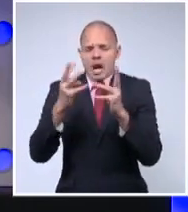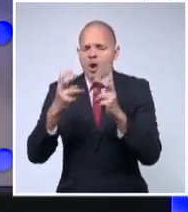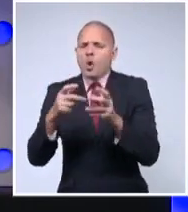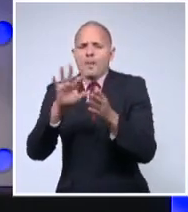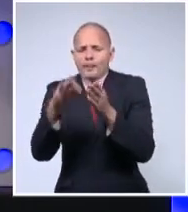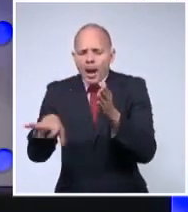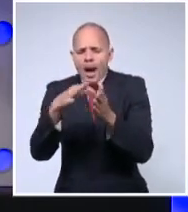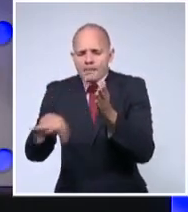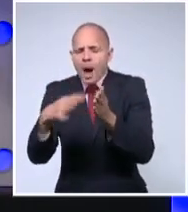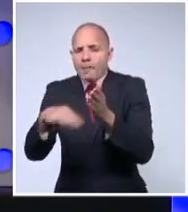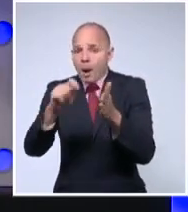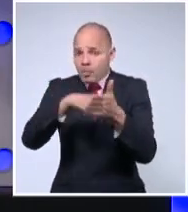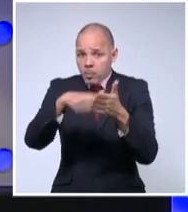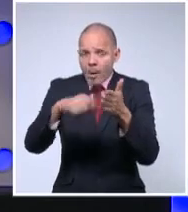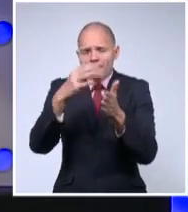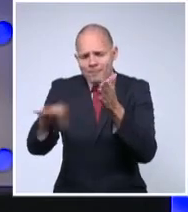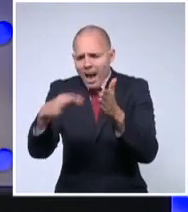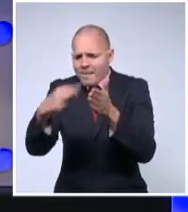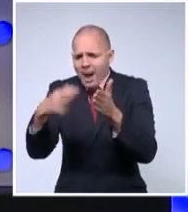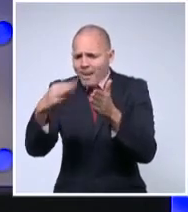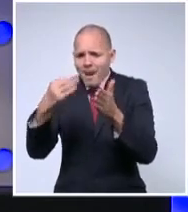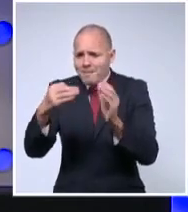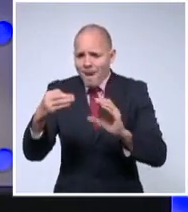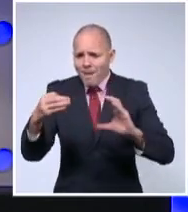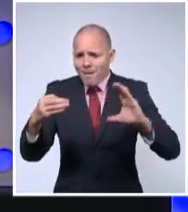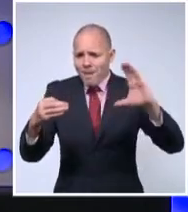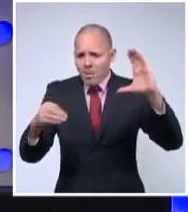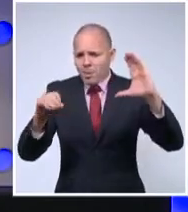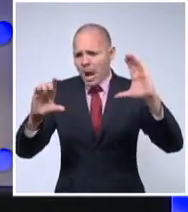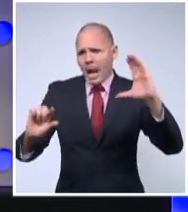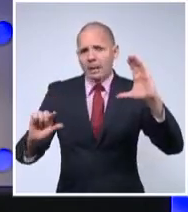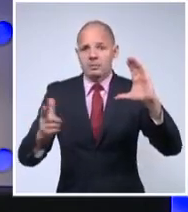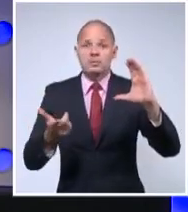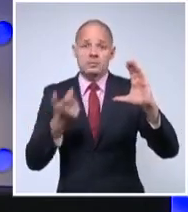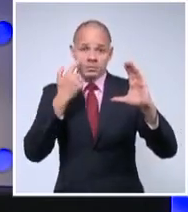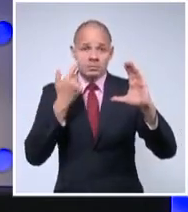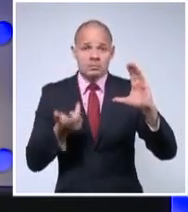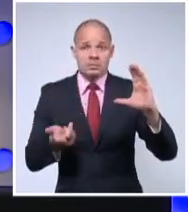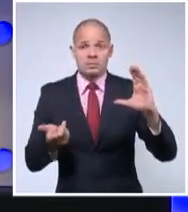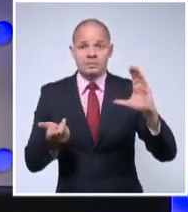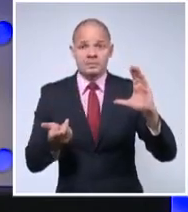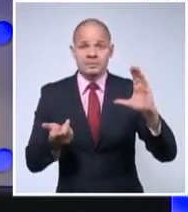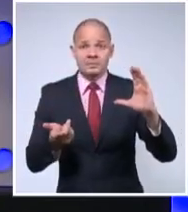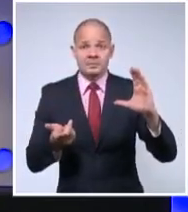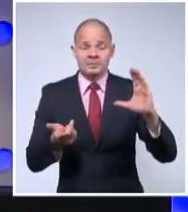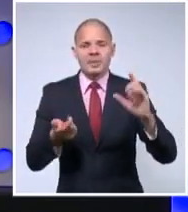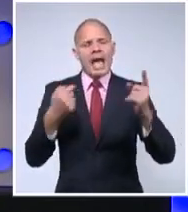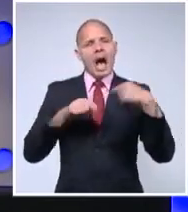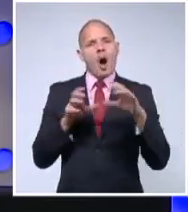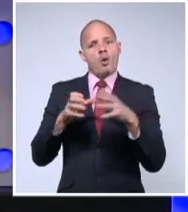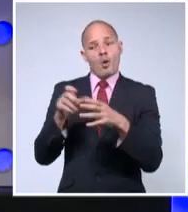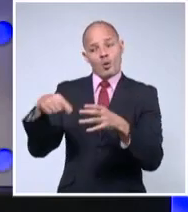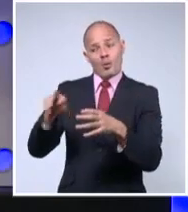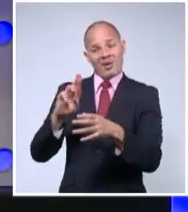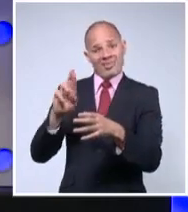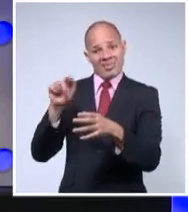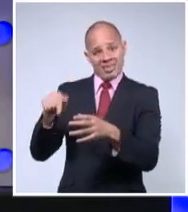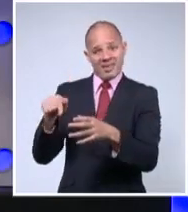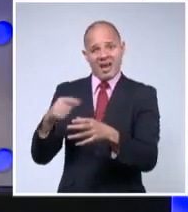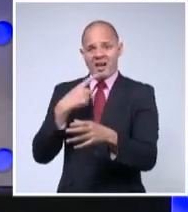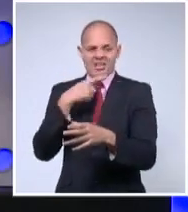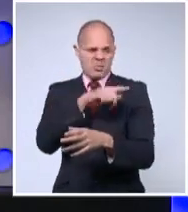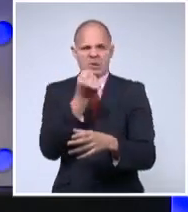rigen, o que son seguidores del Partido Republicano, que consideran que estas elecciones han sido una farsa y ha sido